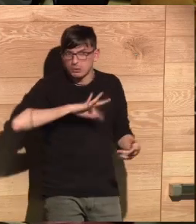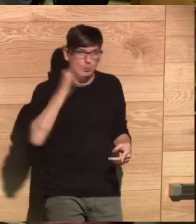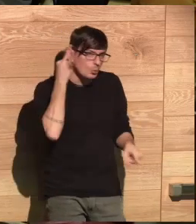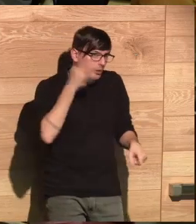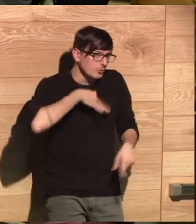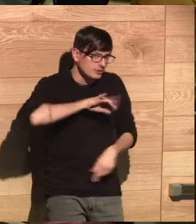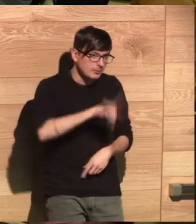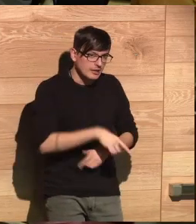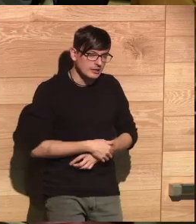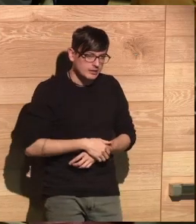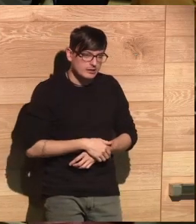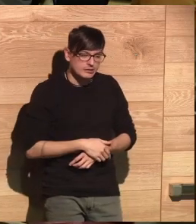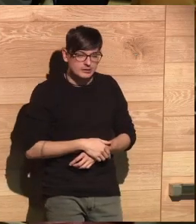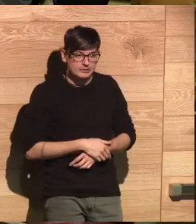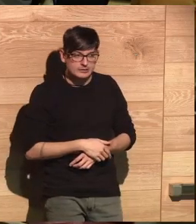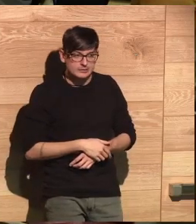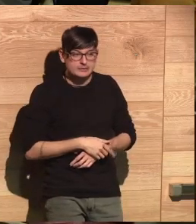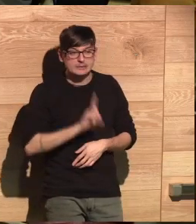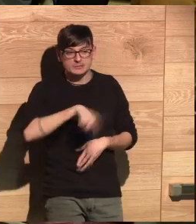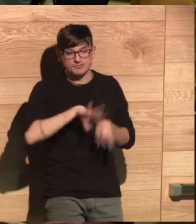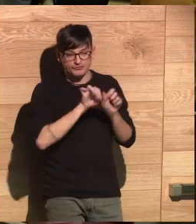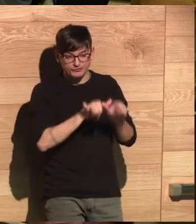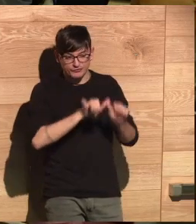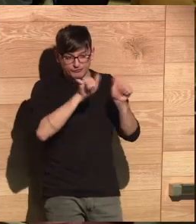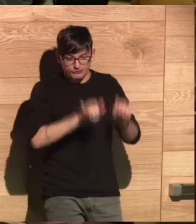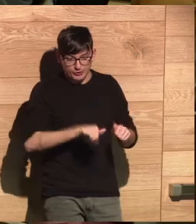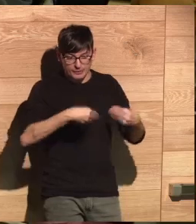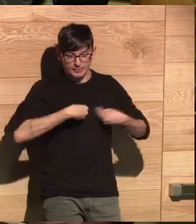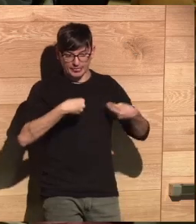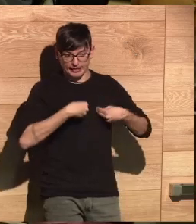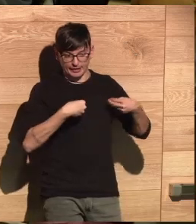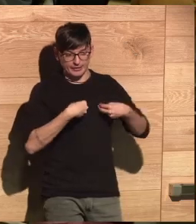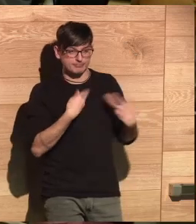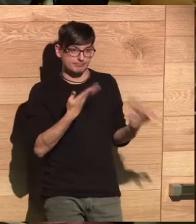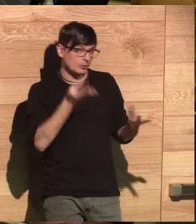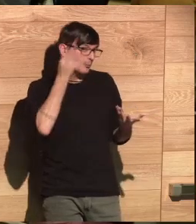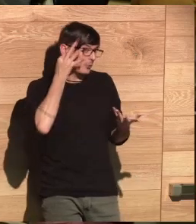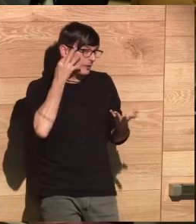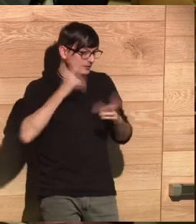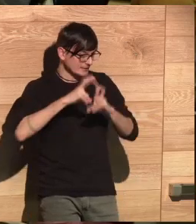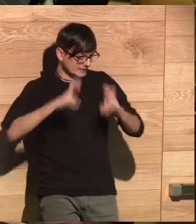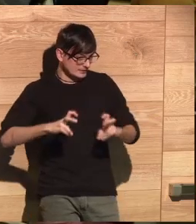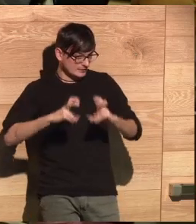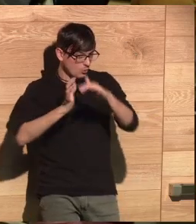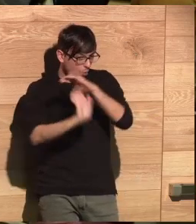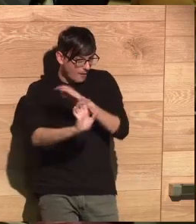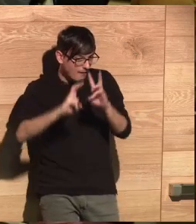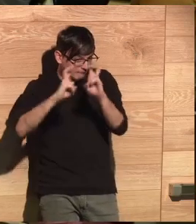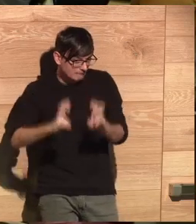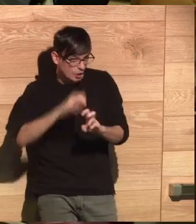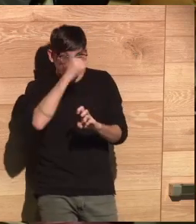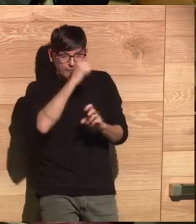niños. Y además porque por el modo de vida que realizaban, pues las mujeres se quedaban en las cuevas y eran ellos los que se iban